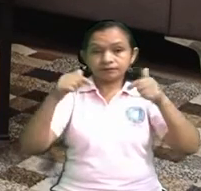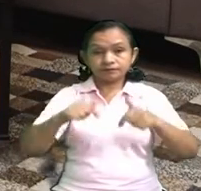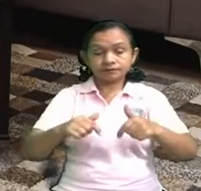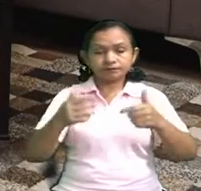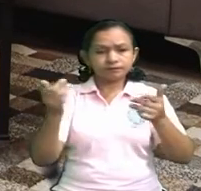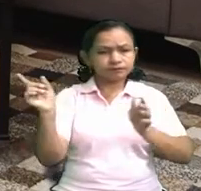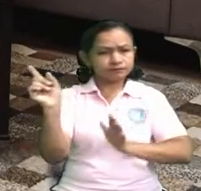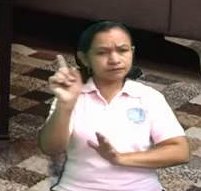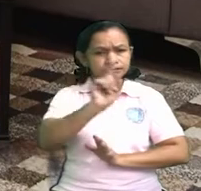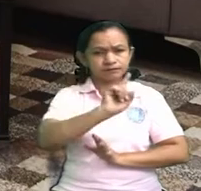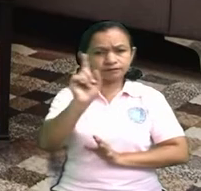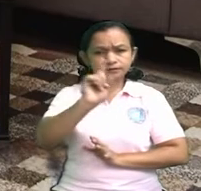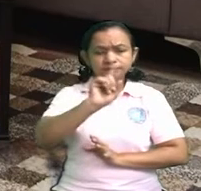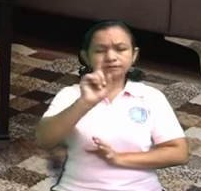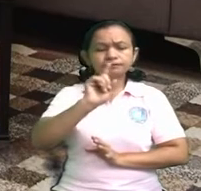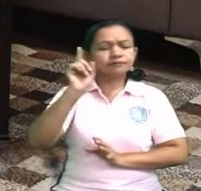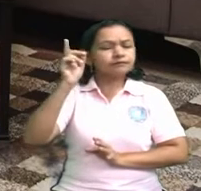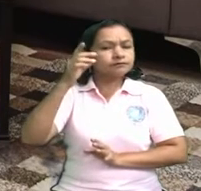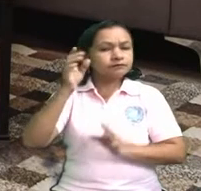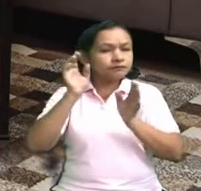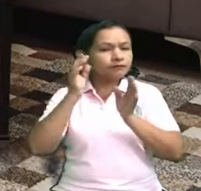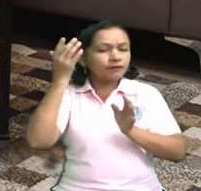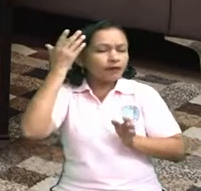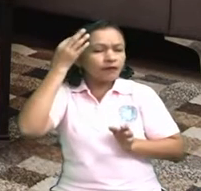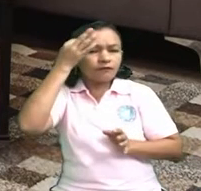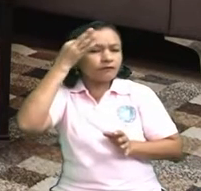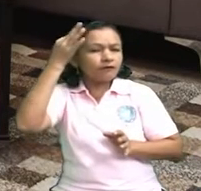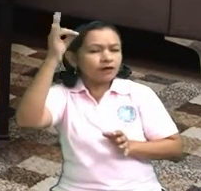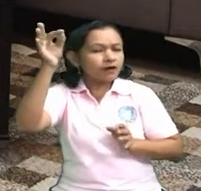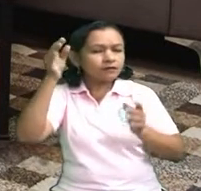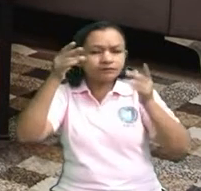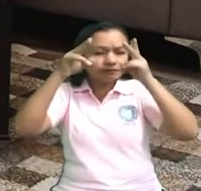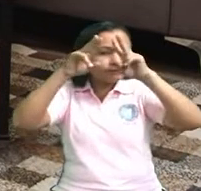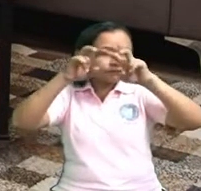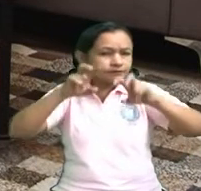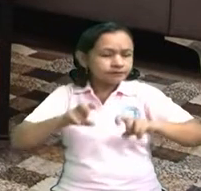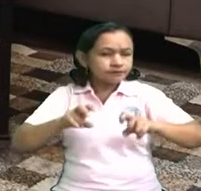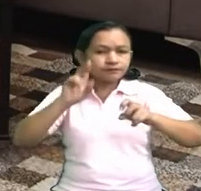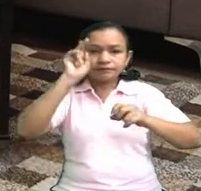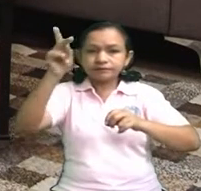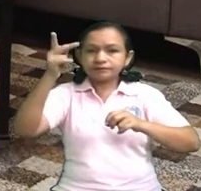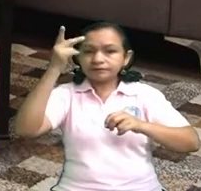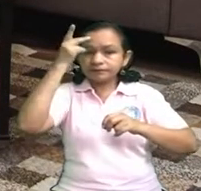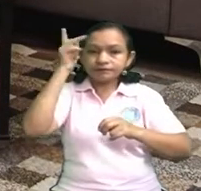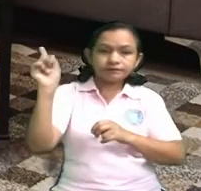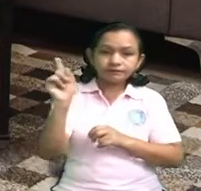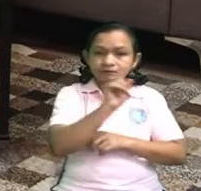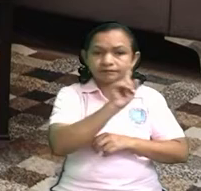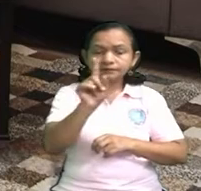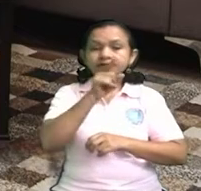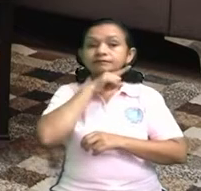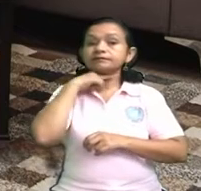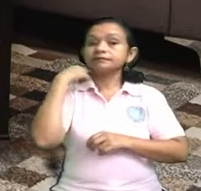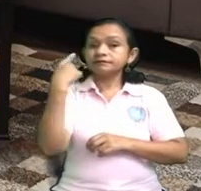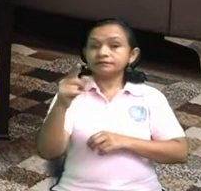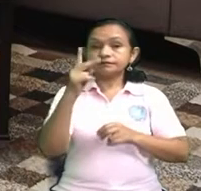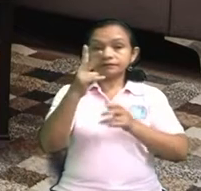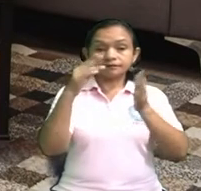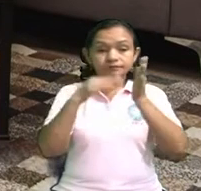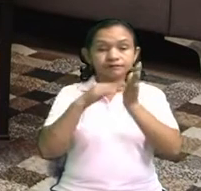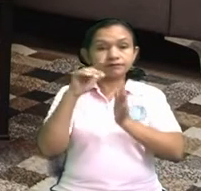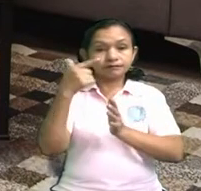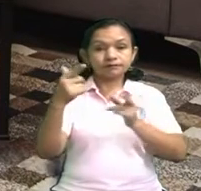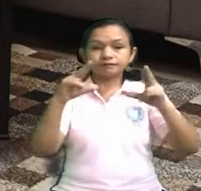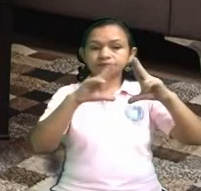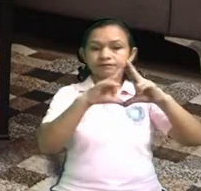no es necesario ser un gran analista, ni vayan a creer que aquí va un componente político, es la realidad. Al 2007 en nuestro